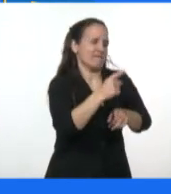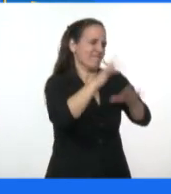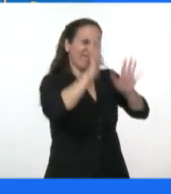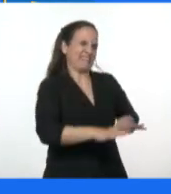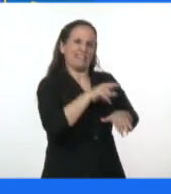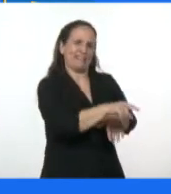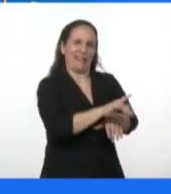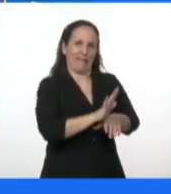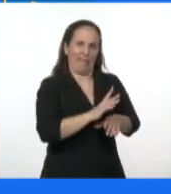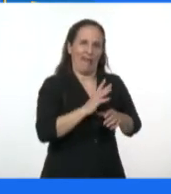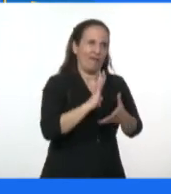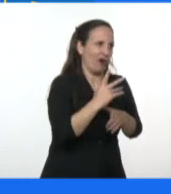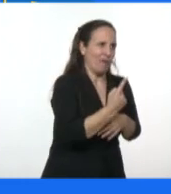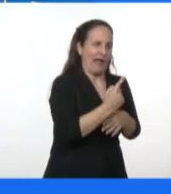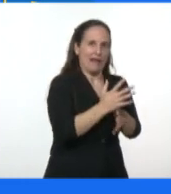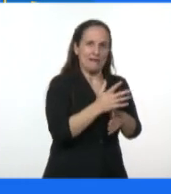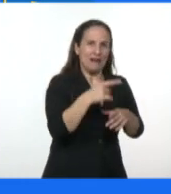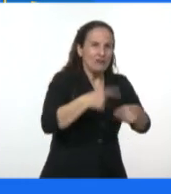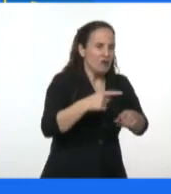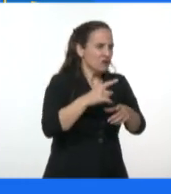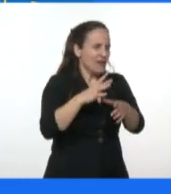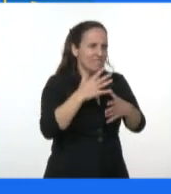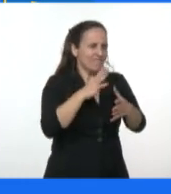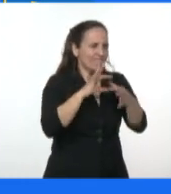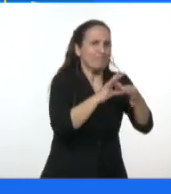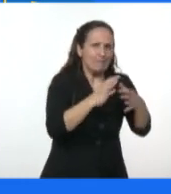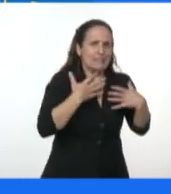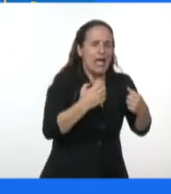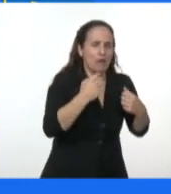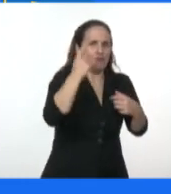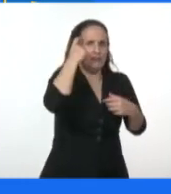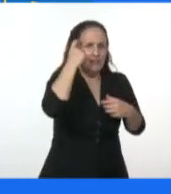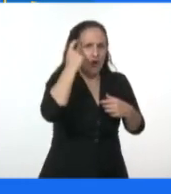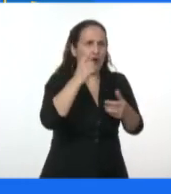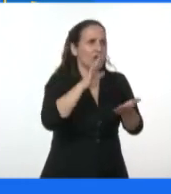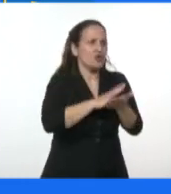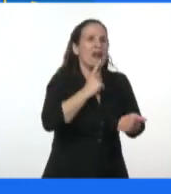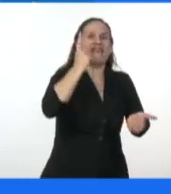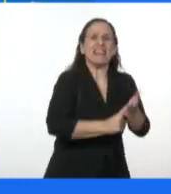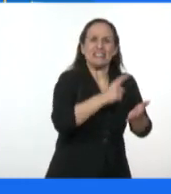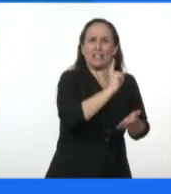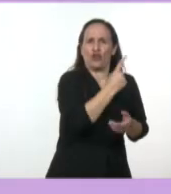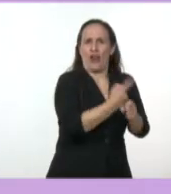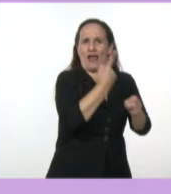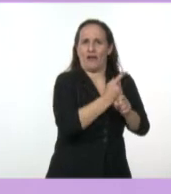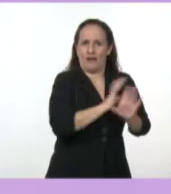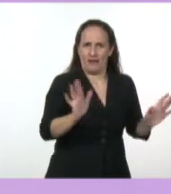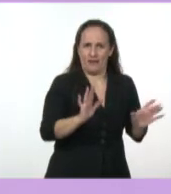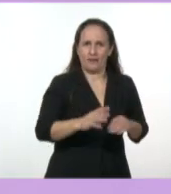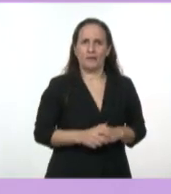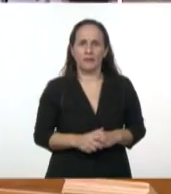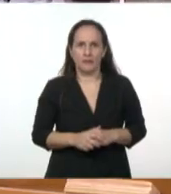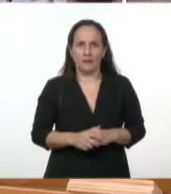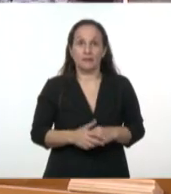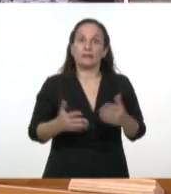cualquier otro medio que cause perjuicio a su salud psicológica y a la autodeterminación. Bueno. Todas estas